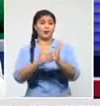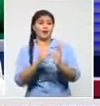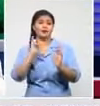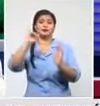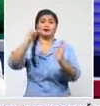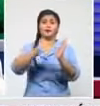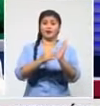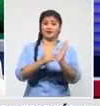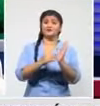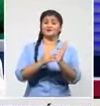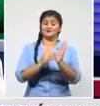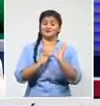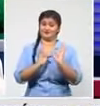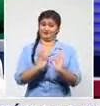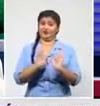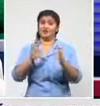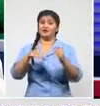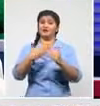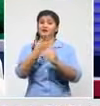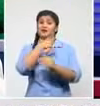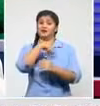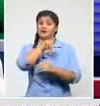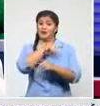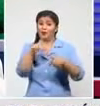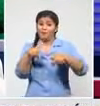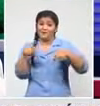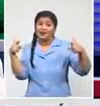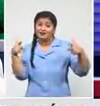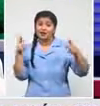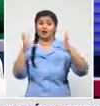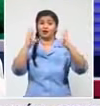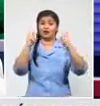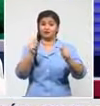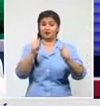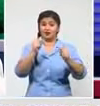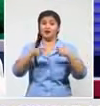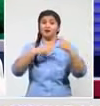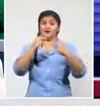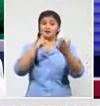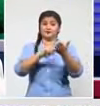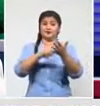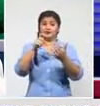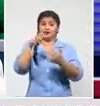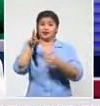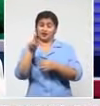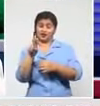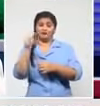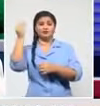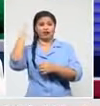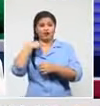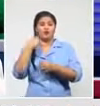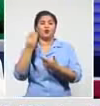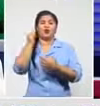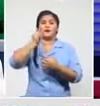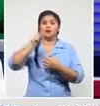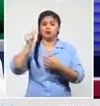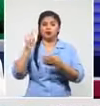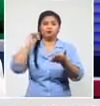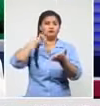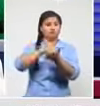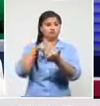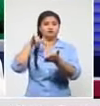día de ayer, también un poco teniendo en cuenta el número de viajeros que vienen arribando a nuestro